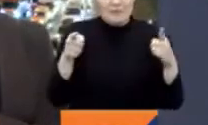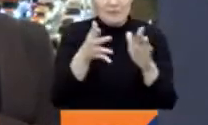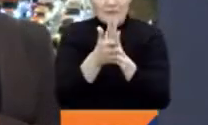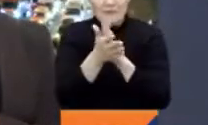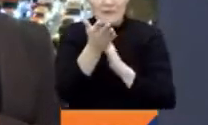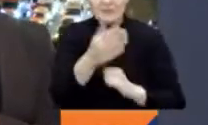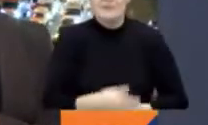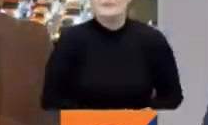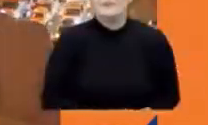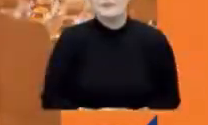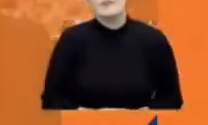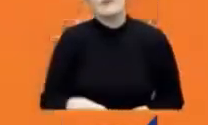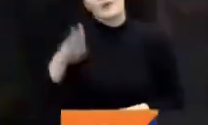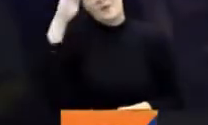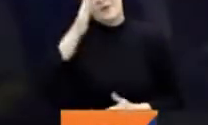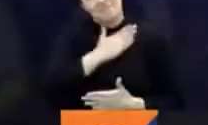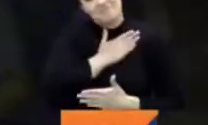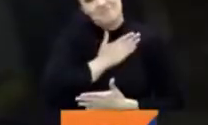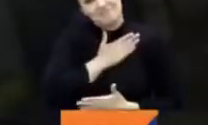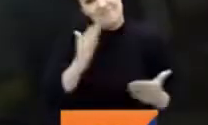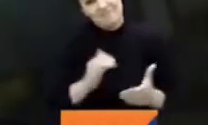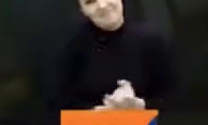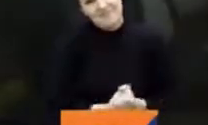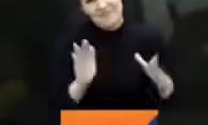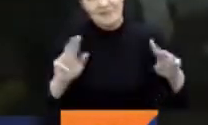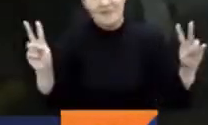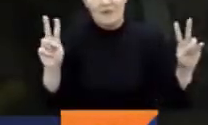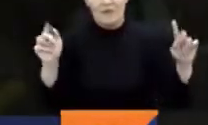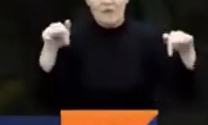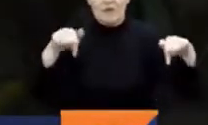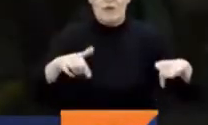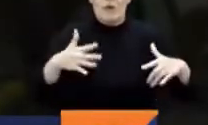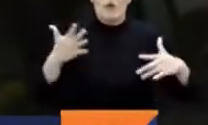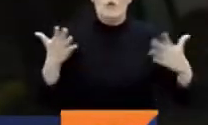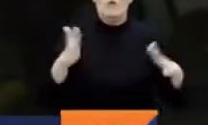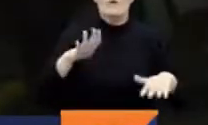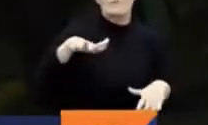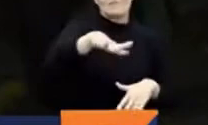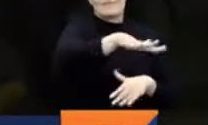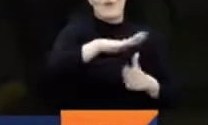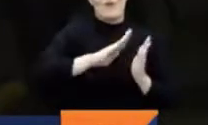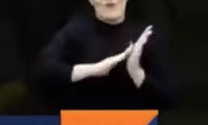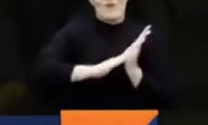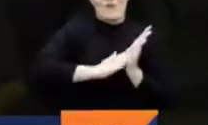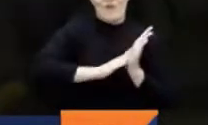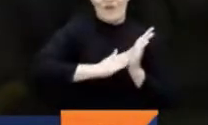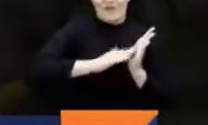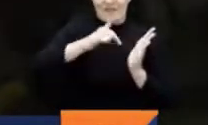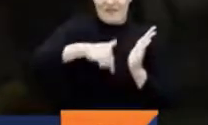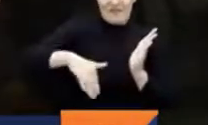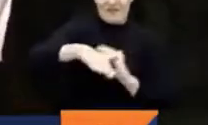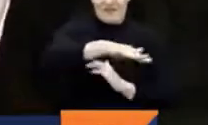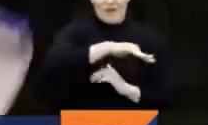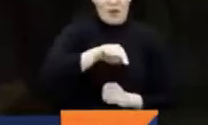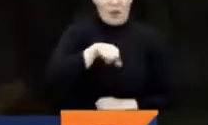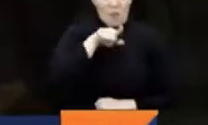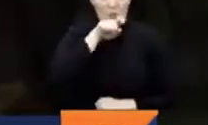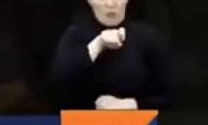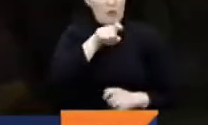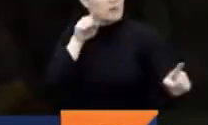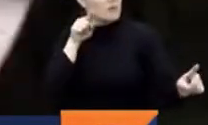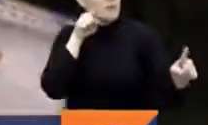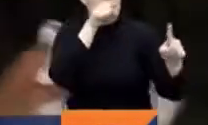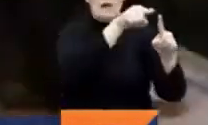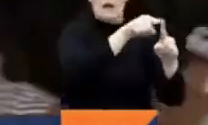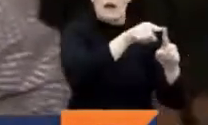¿Qué tal, Daniela? Qué placer saludarla a esta hora. Mire, los recibo desde la capital dulce de Colombia, Florida Blanca, en la vía que conduce Bucaramanga con la capital